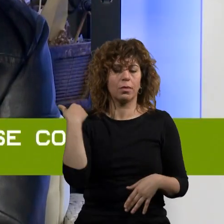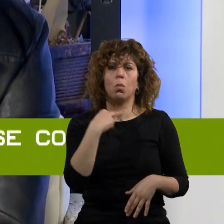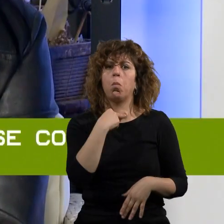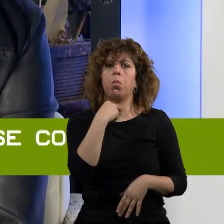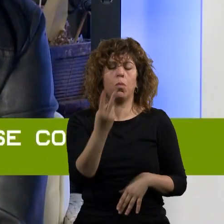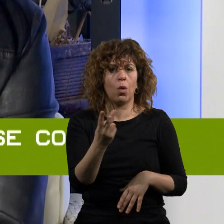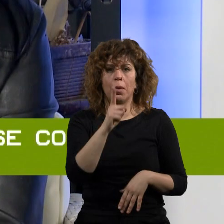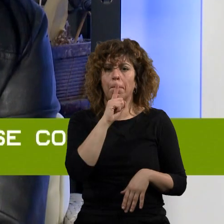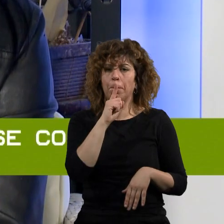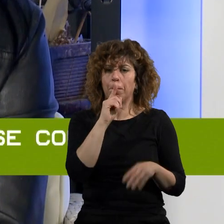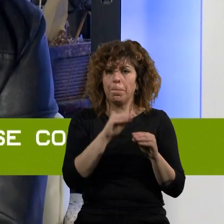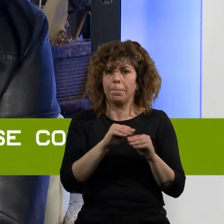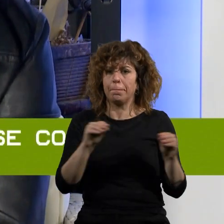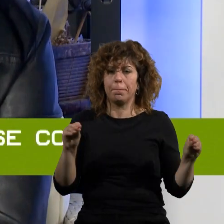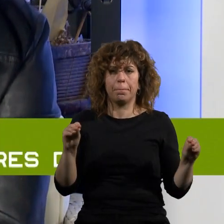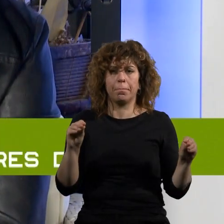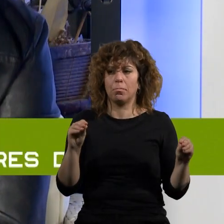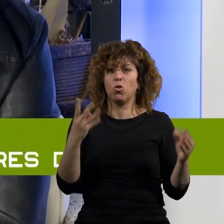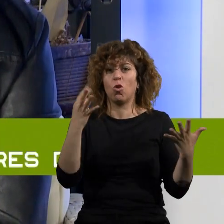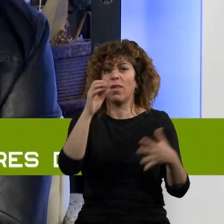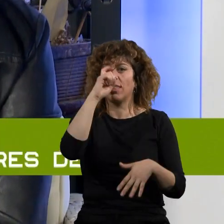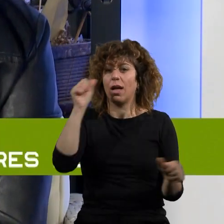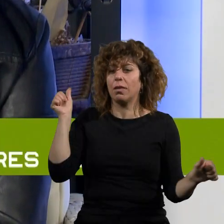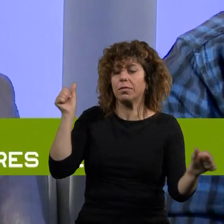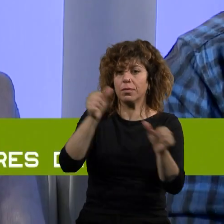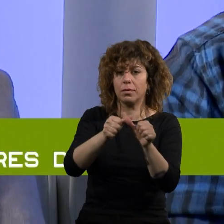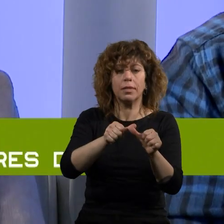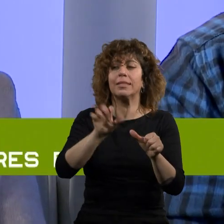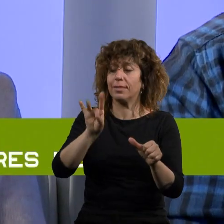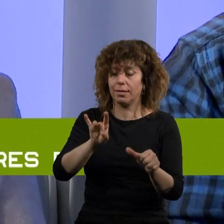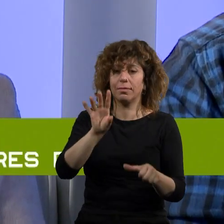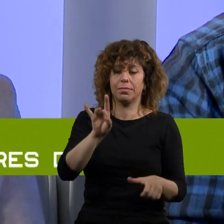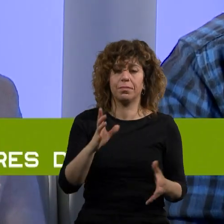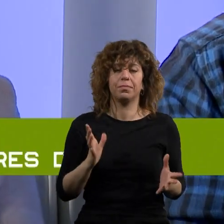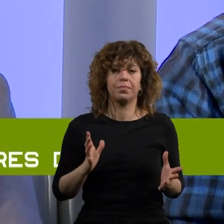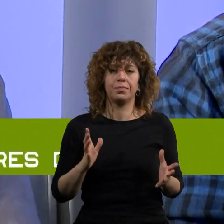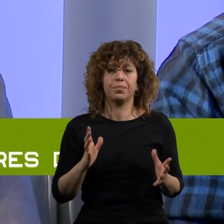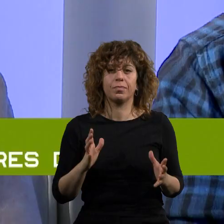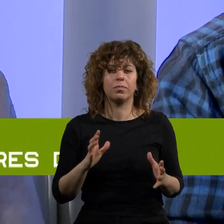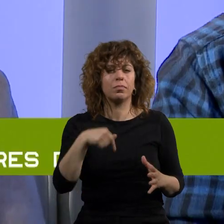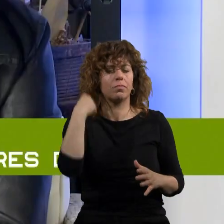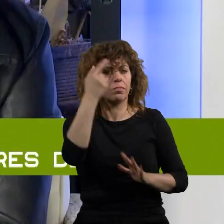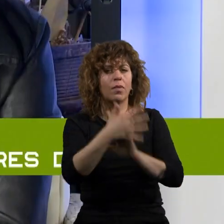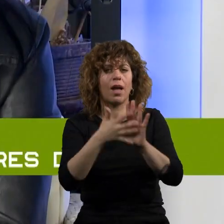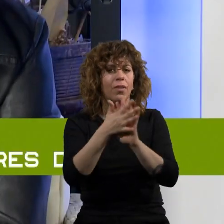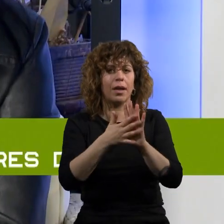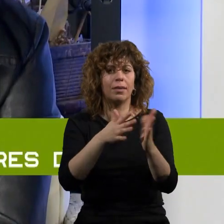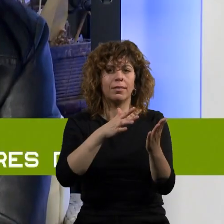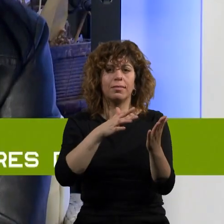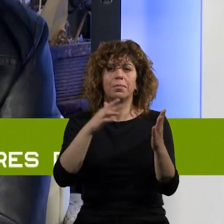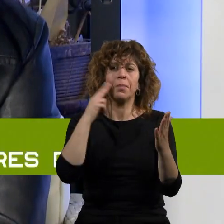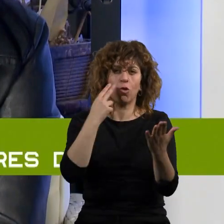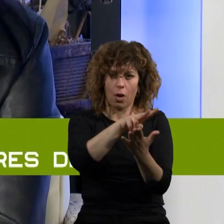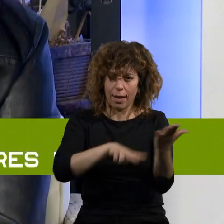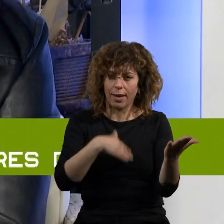Que han estado silenciadas durante pues 90 años. Sí. Creo que ibas a hablar sobre el miedo. Querías leer algo, ¿verdad? Quería